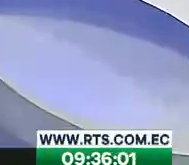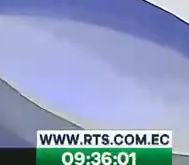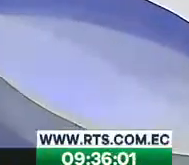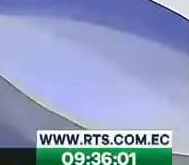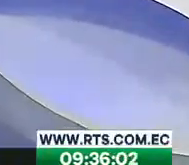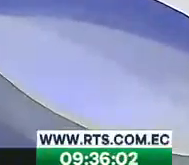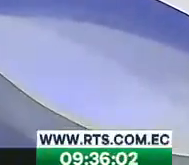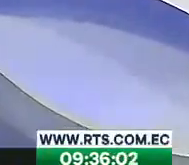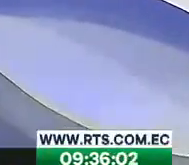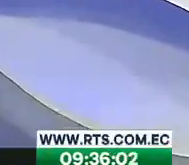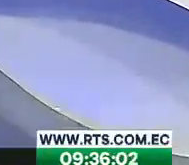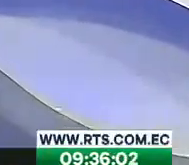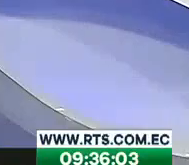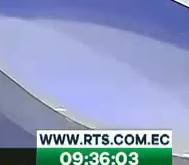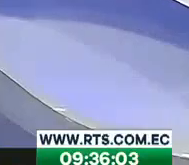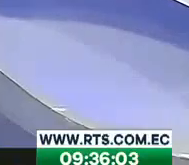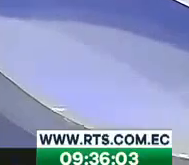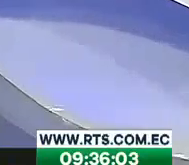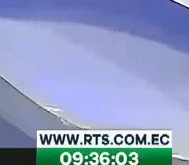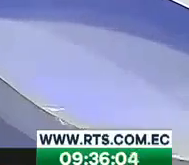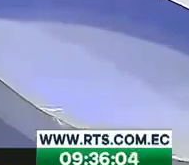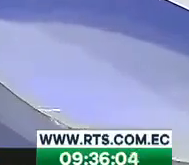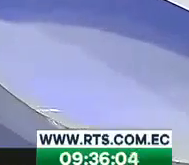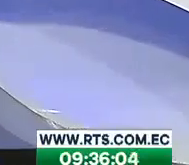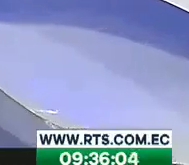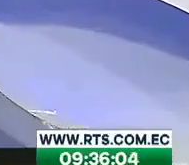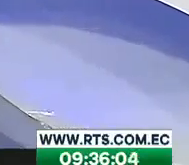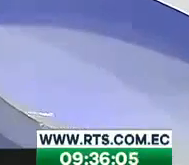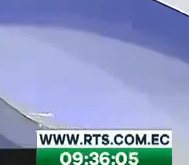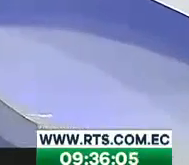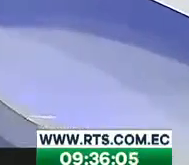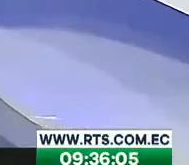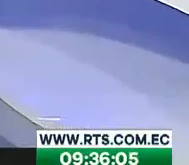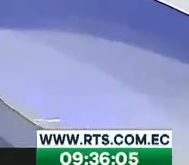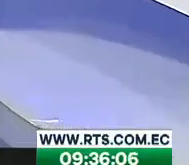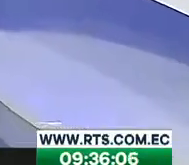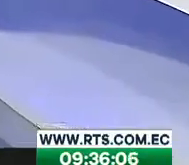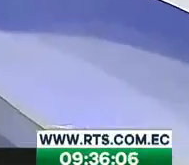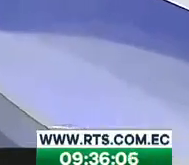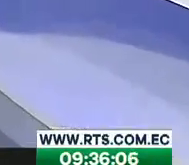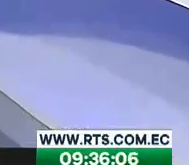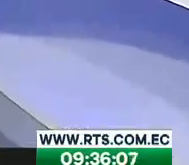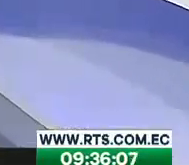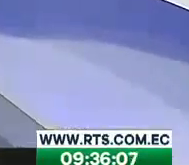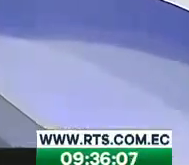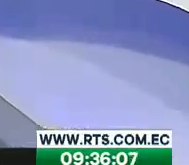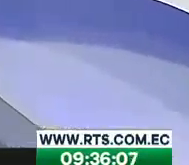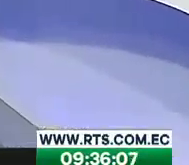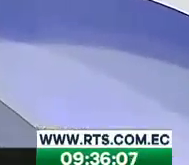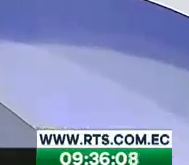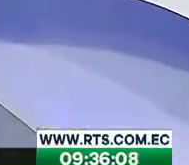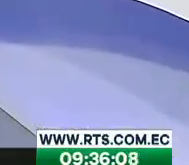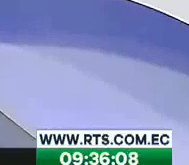zona. Así es, señalan que la acumulación de desechos le está generando serios inconvenientes.